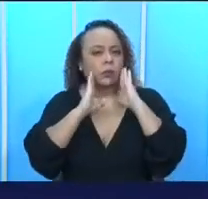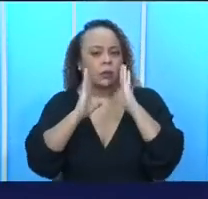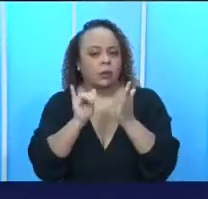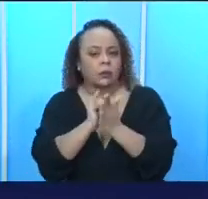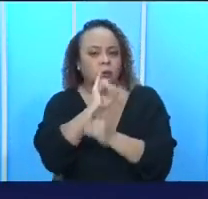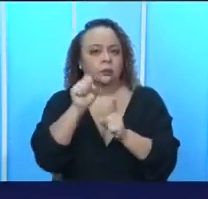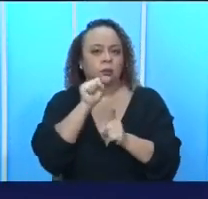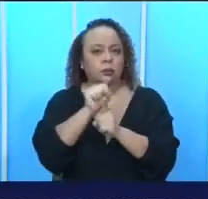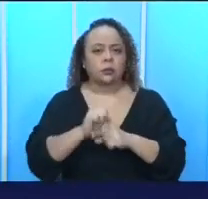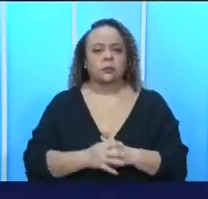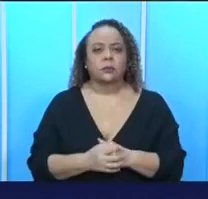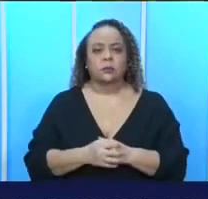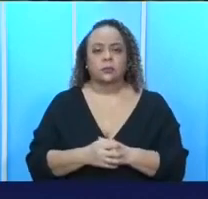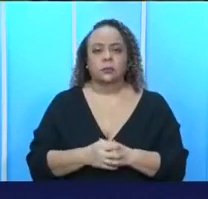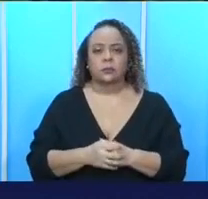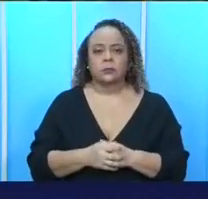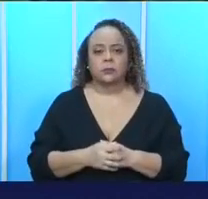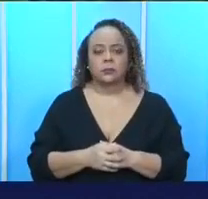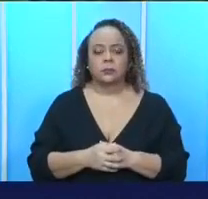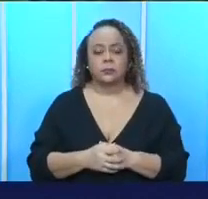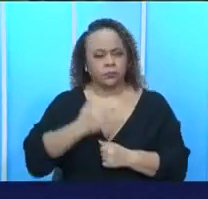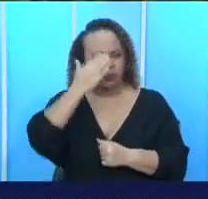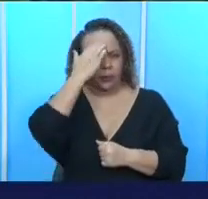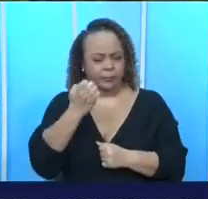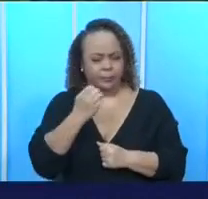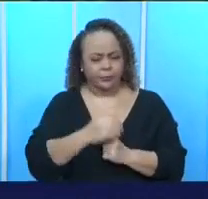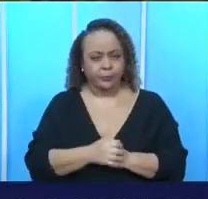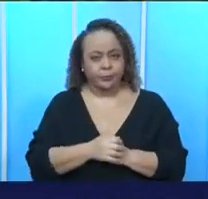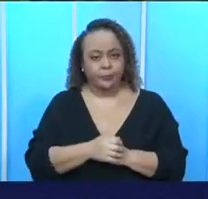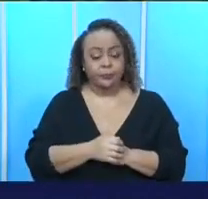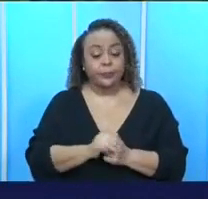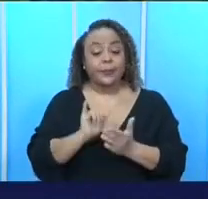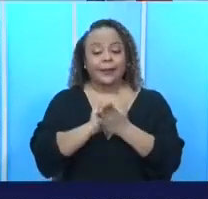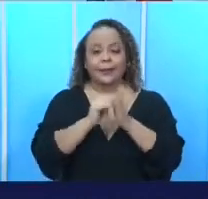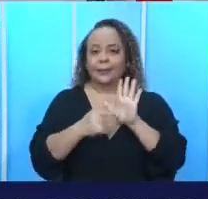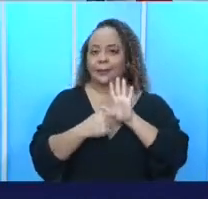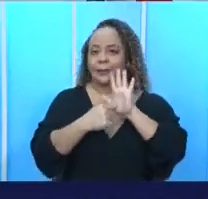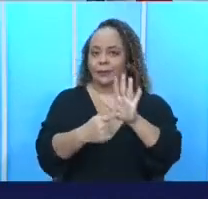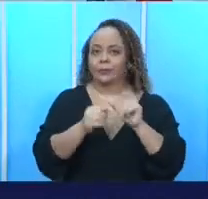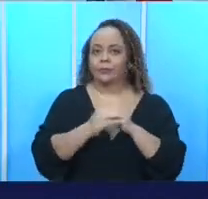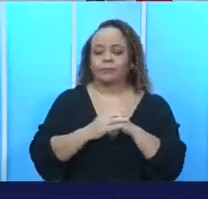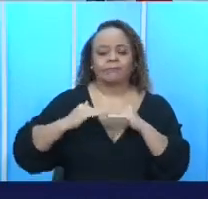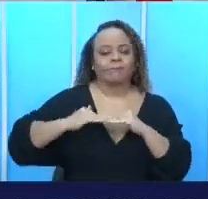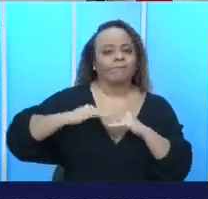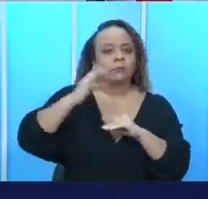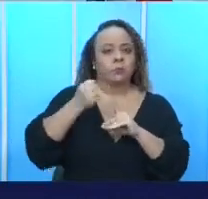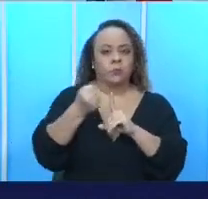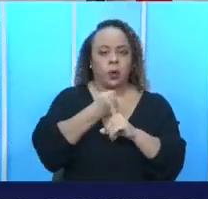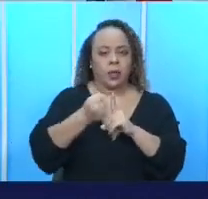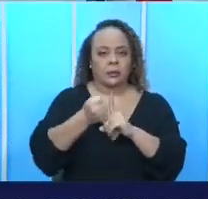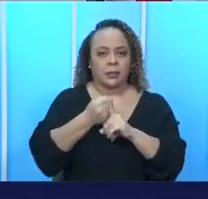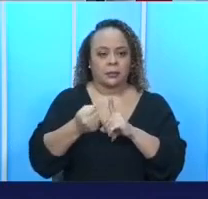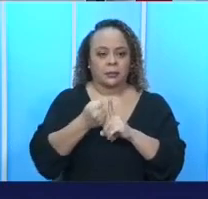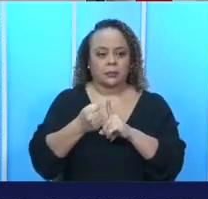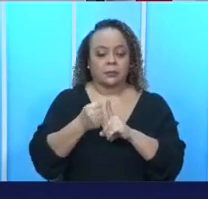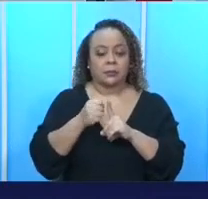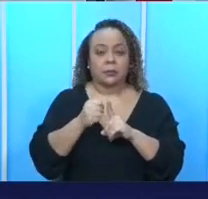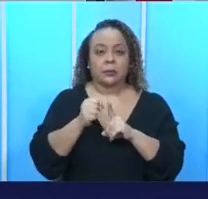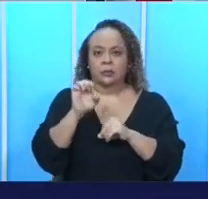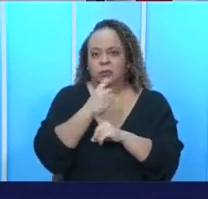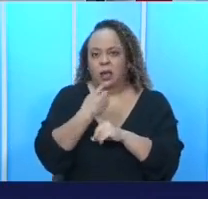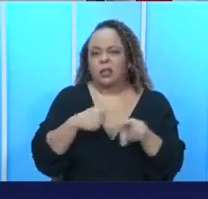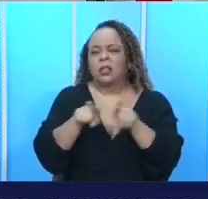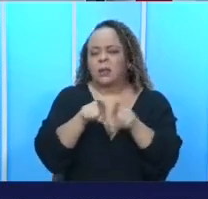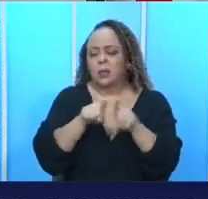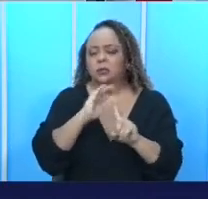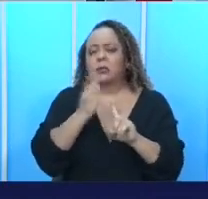estos eventos, estos incidentes, porque este reflejo del crecimiento de violencia a nivel de la sociedad también